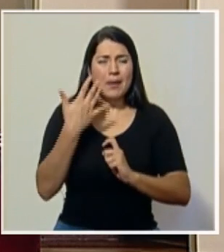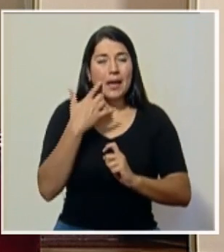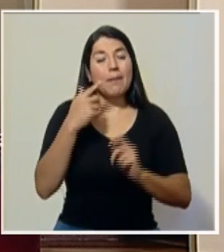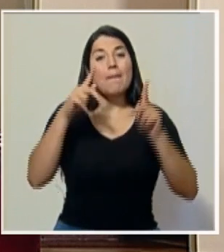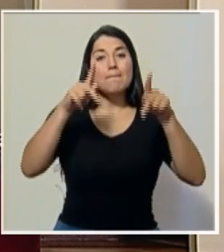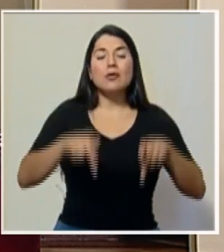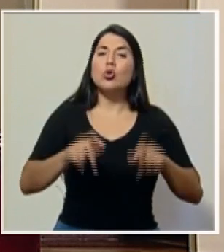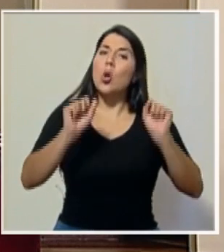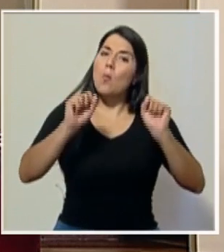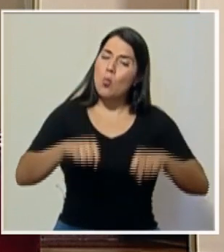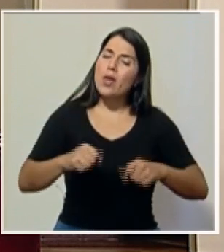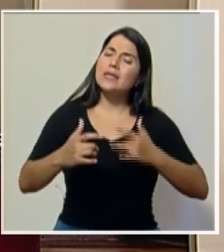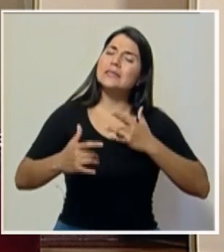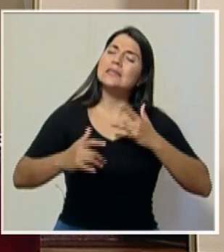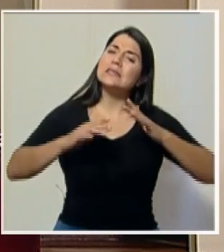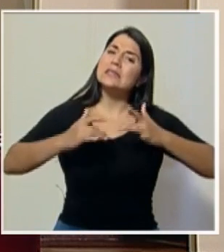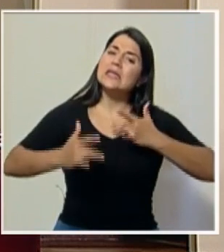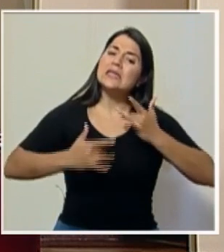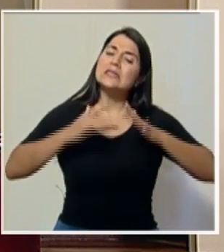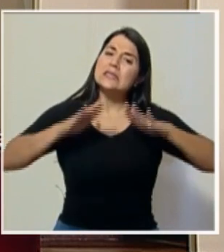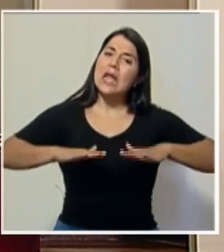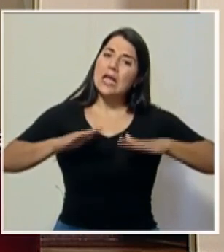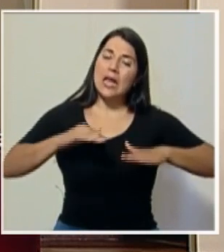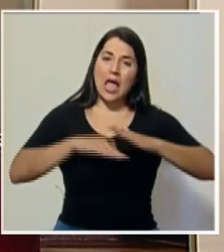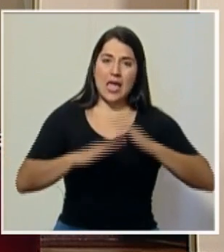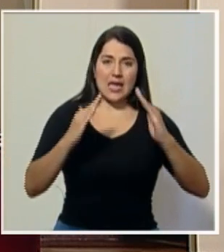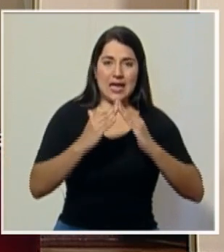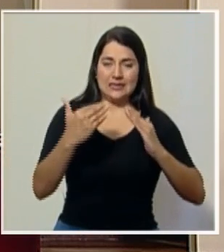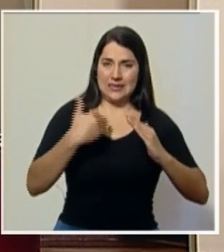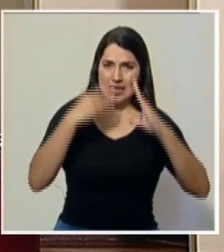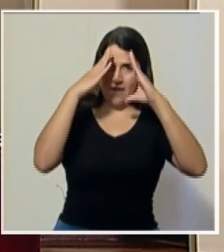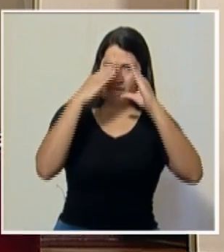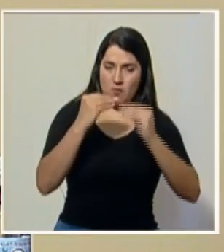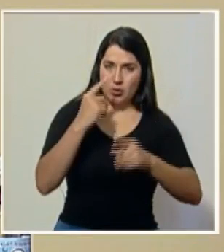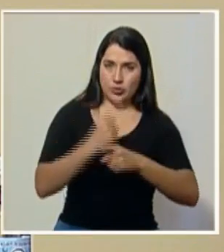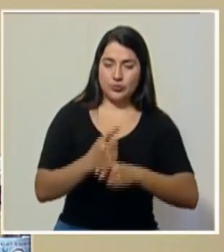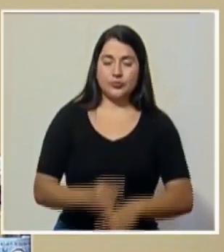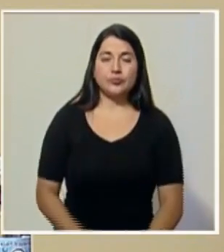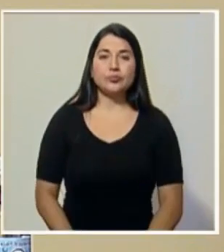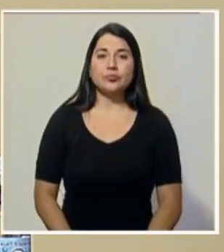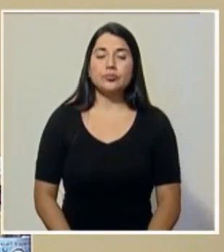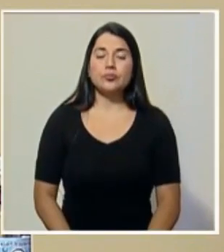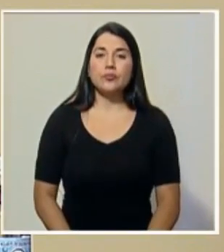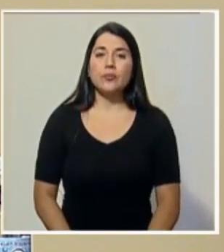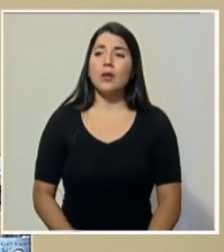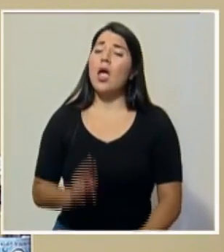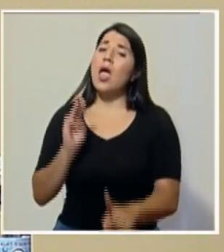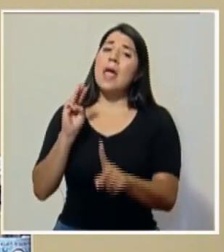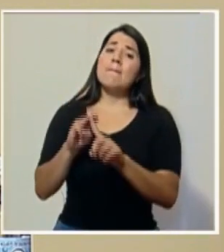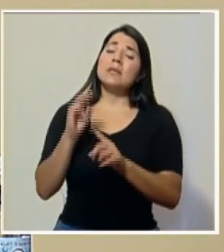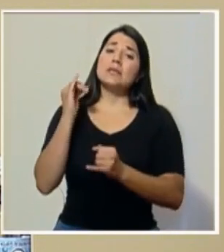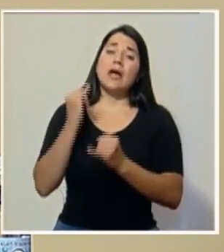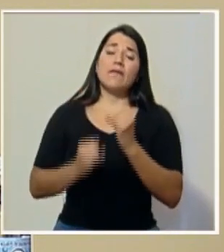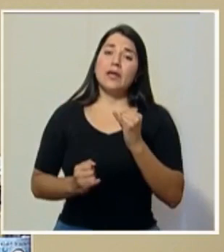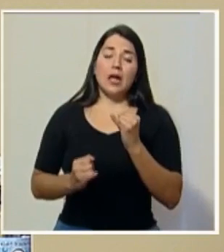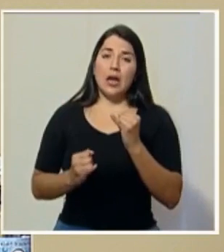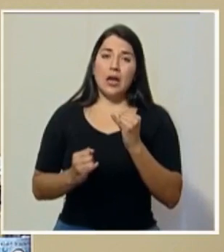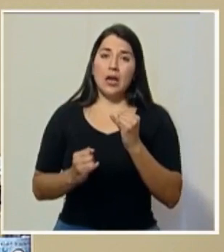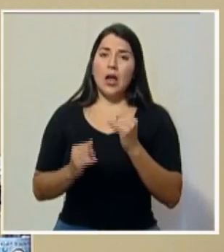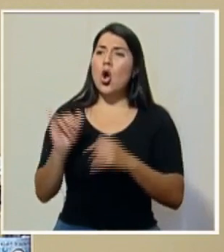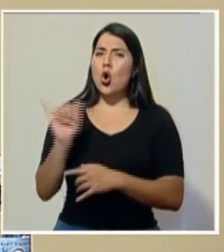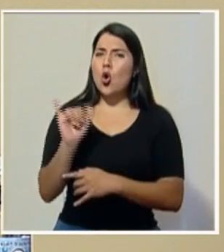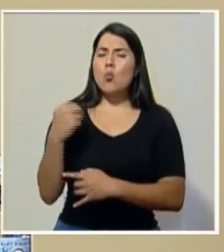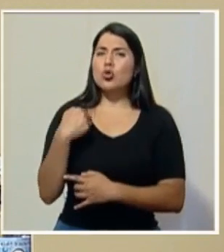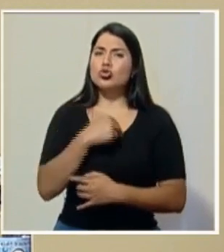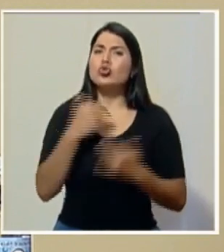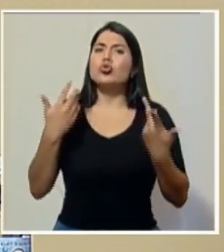puedan estar con tranquilidad en sus casas y tener los datos a mano. No, el mensaje final es,